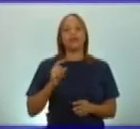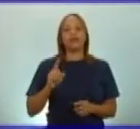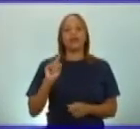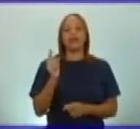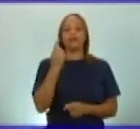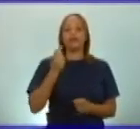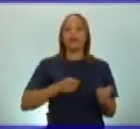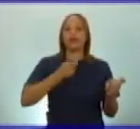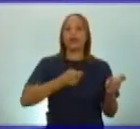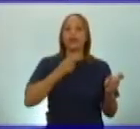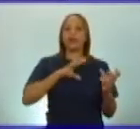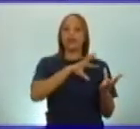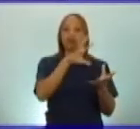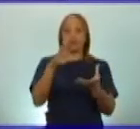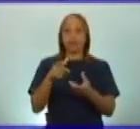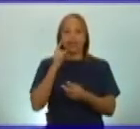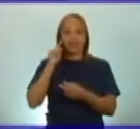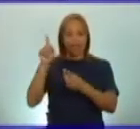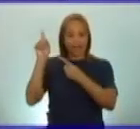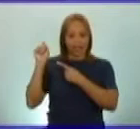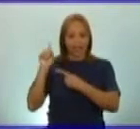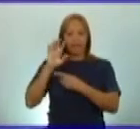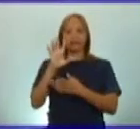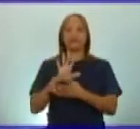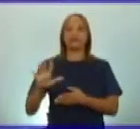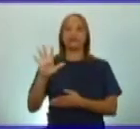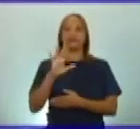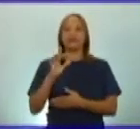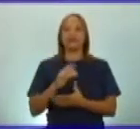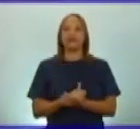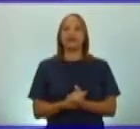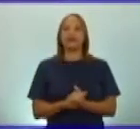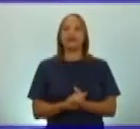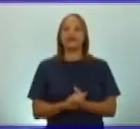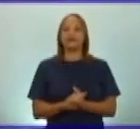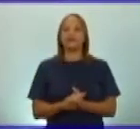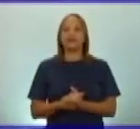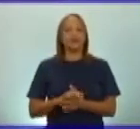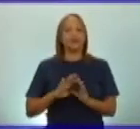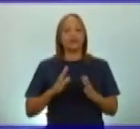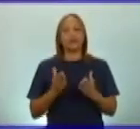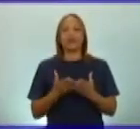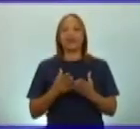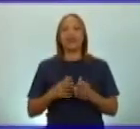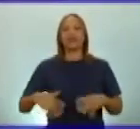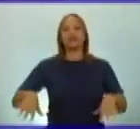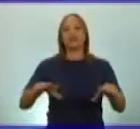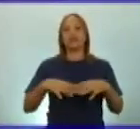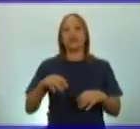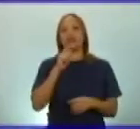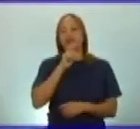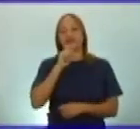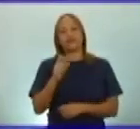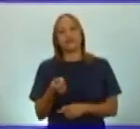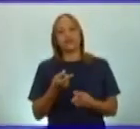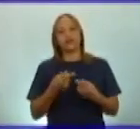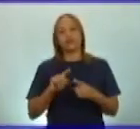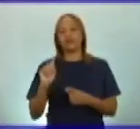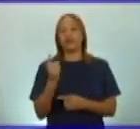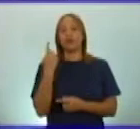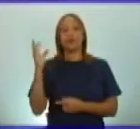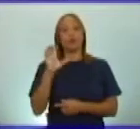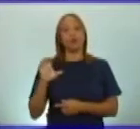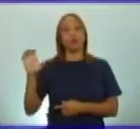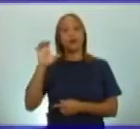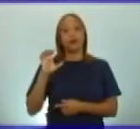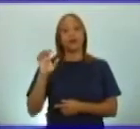como pueden ver en el mapa, trae como resultados catastróficos para la humanidad, sobre todo para Europa. Aunque no solo fue en Europa, ustedes